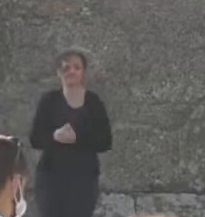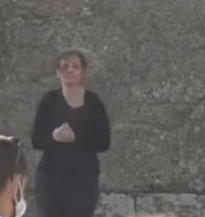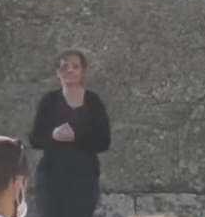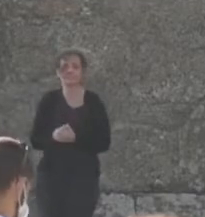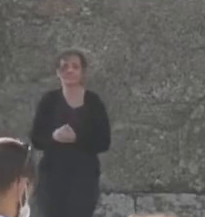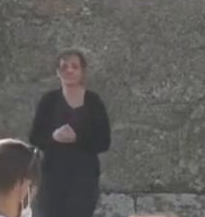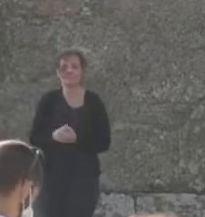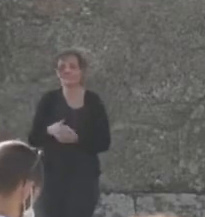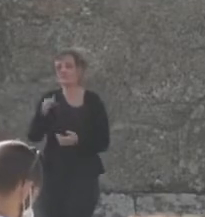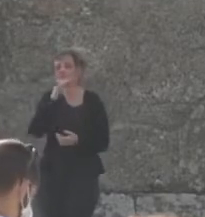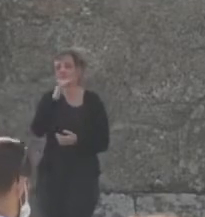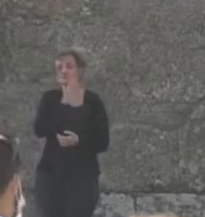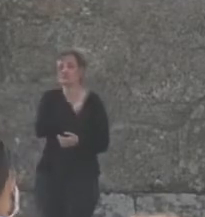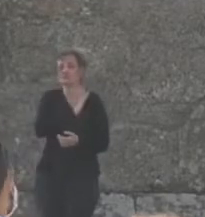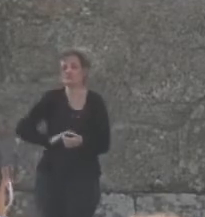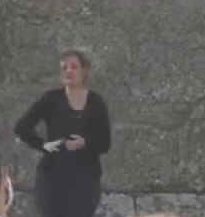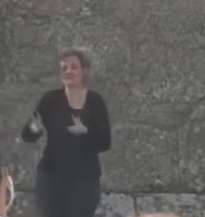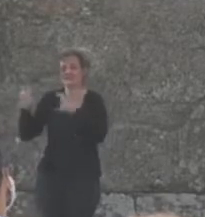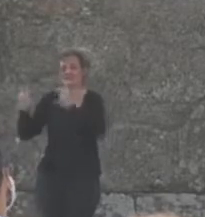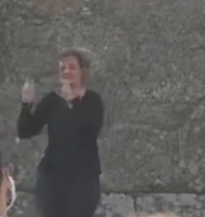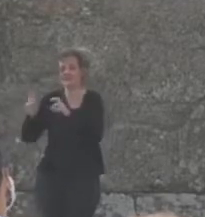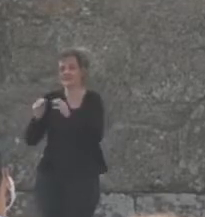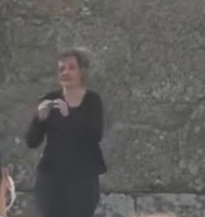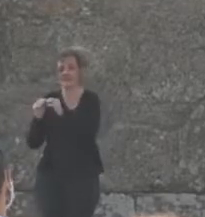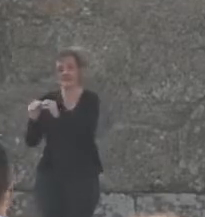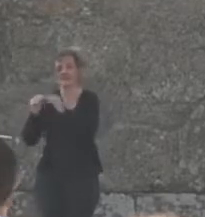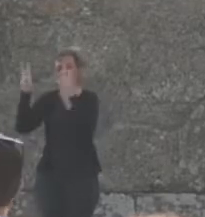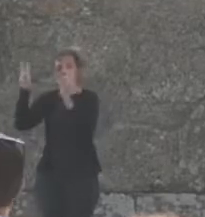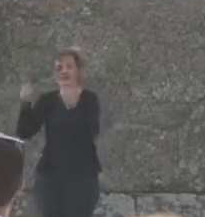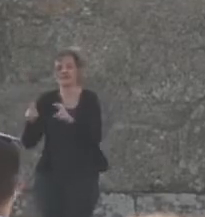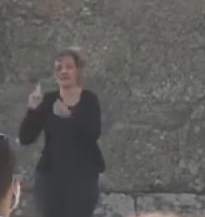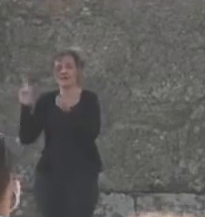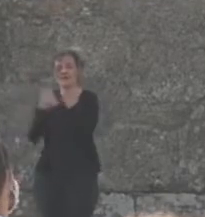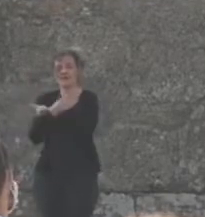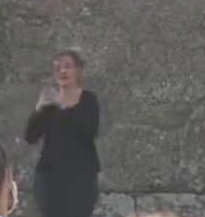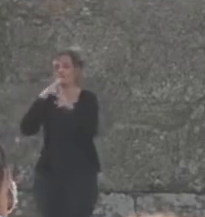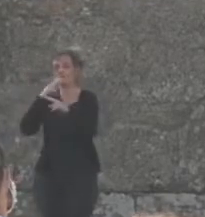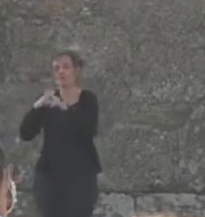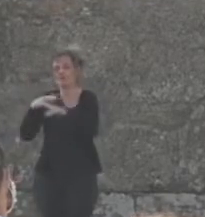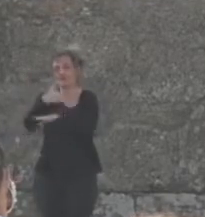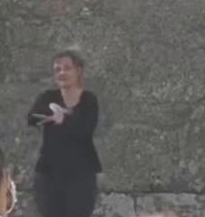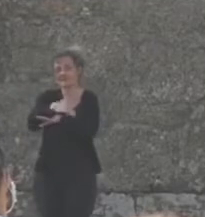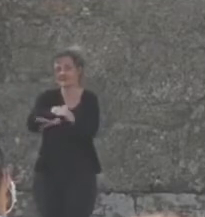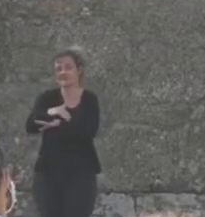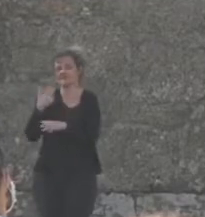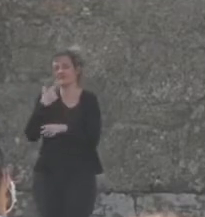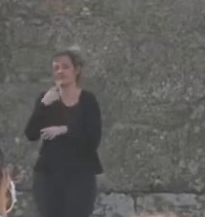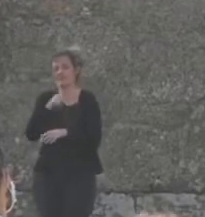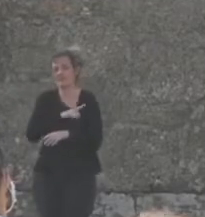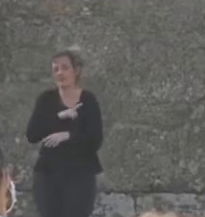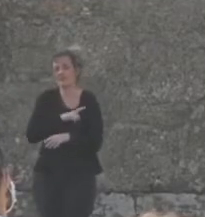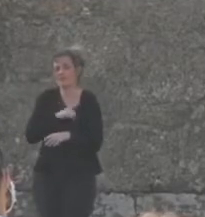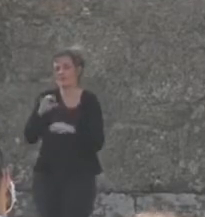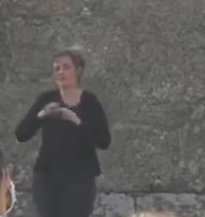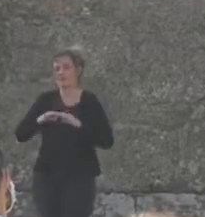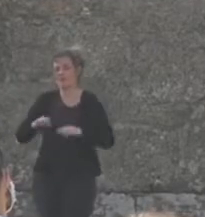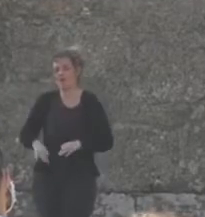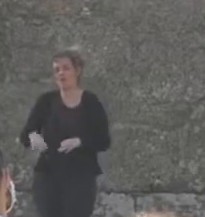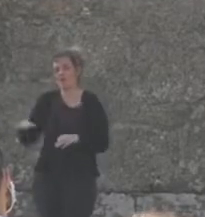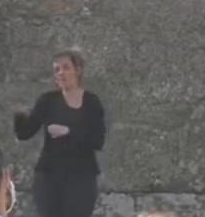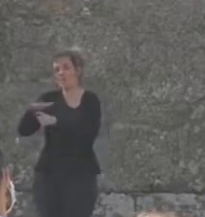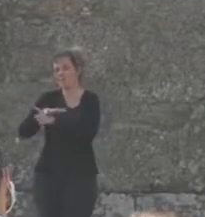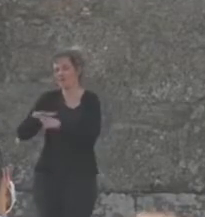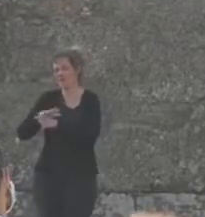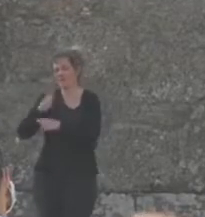Aínda temos pendentes temas que resolver respecto ao cambio de nomes da rúa Exército e Marina ou Polígono Janer,